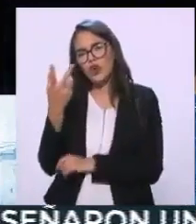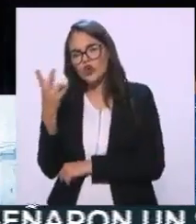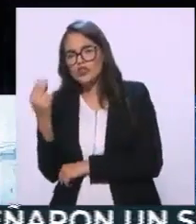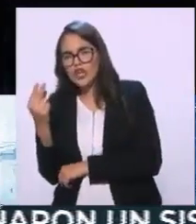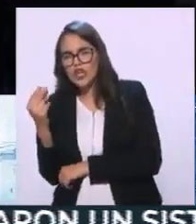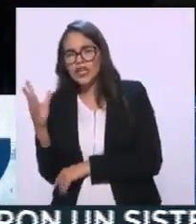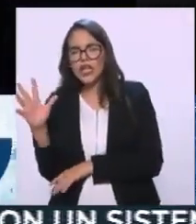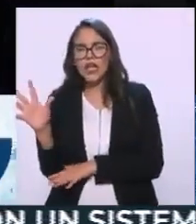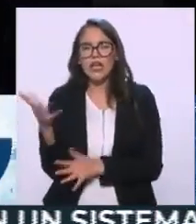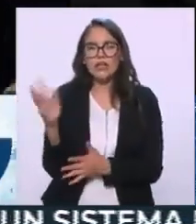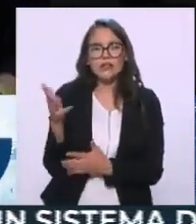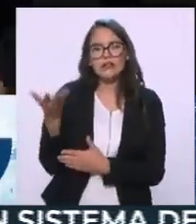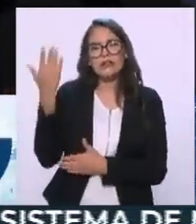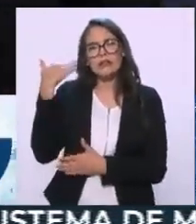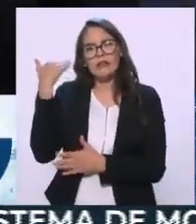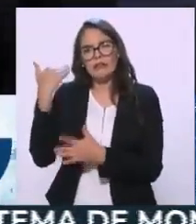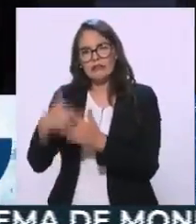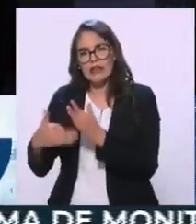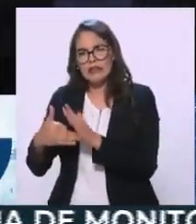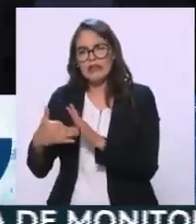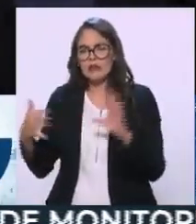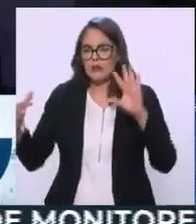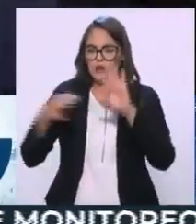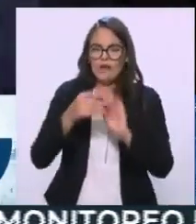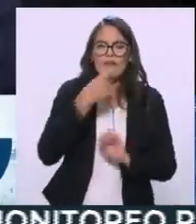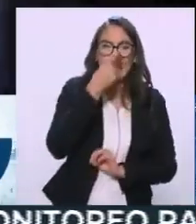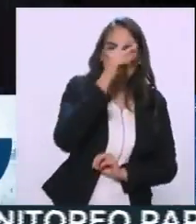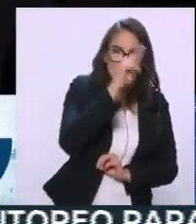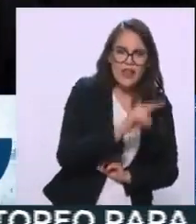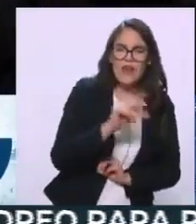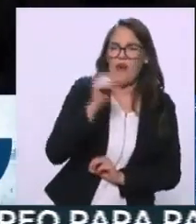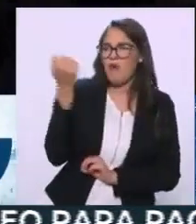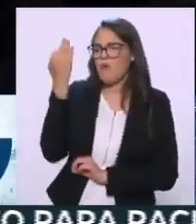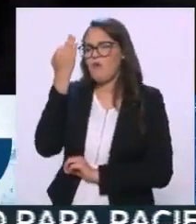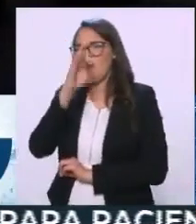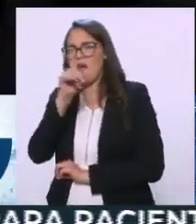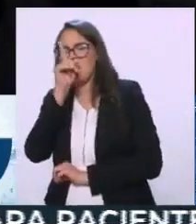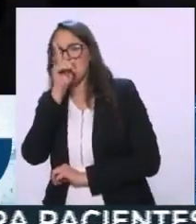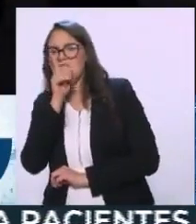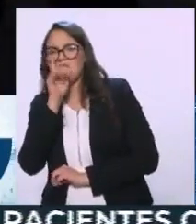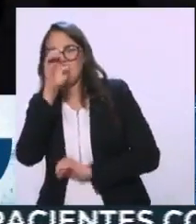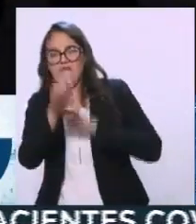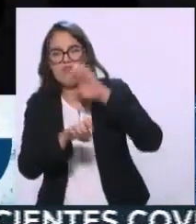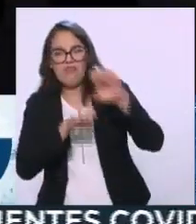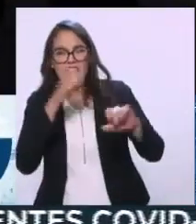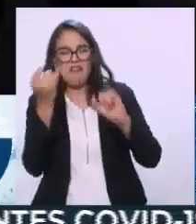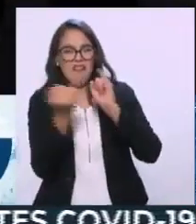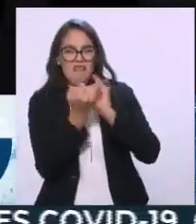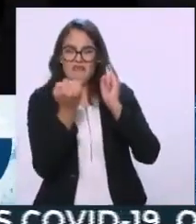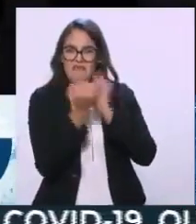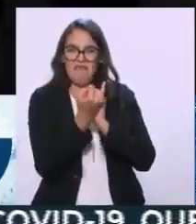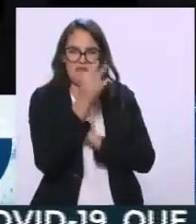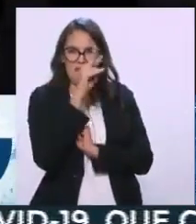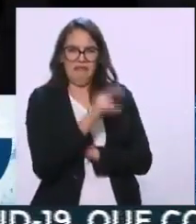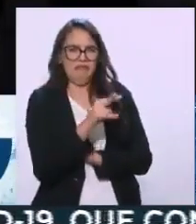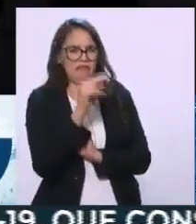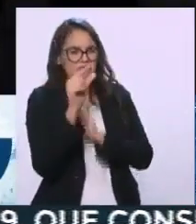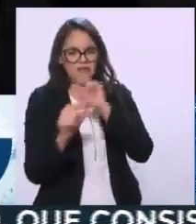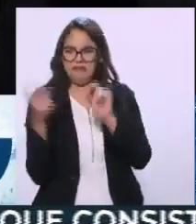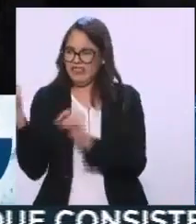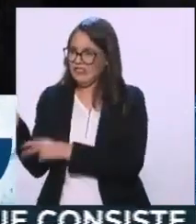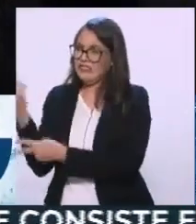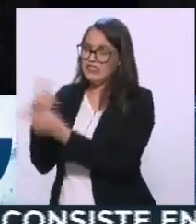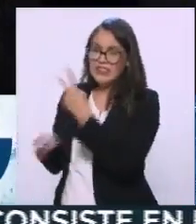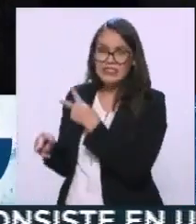de relación con la verdad que ha aparecido en todos los poderes mediáticos concentrados, que han definitivamente hecho una ruptura